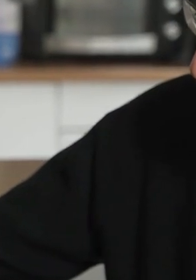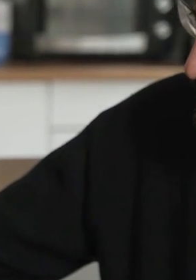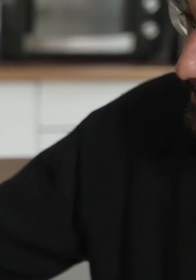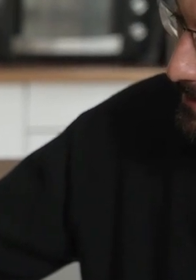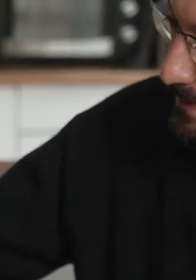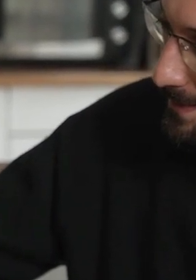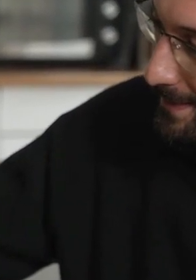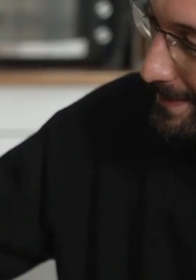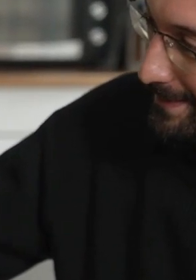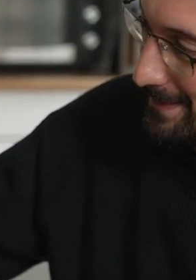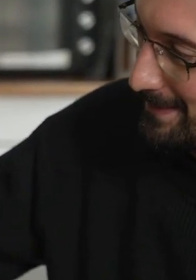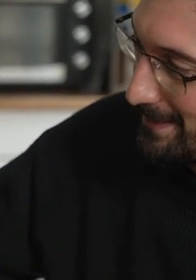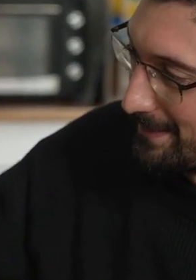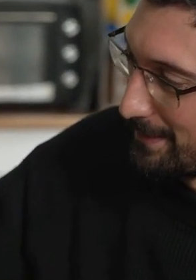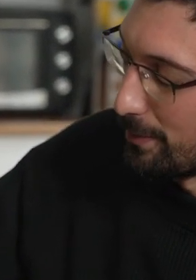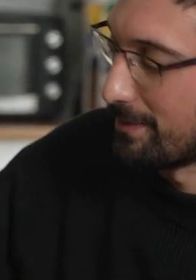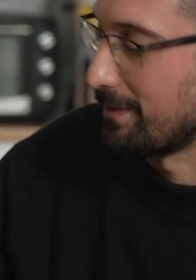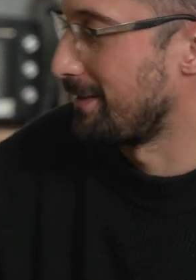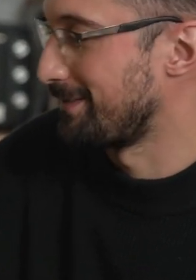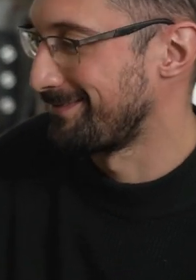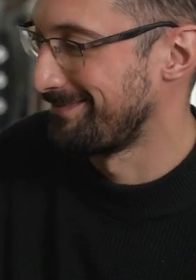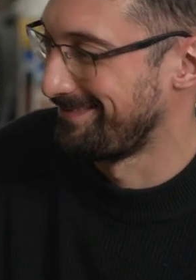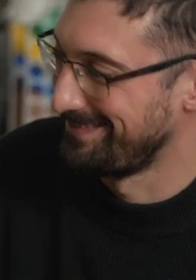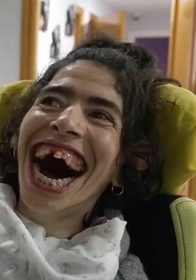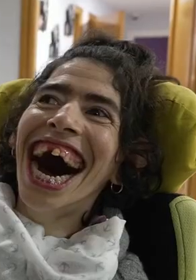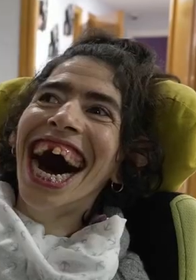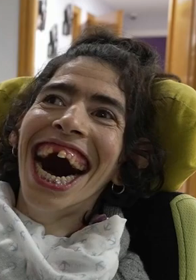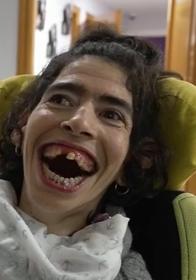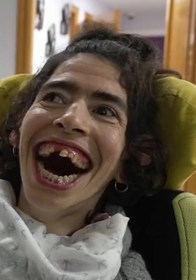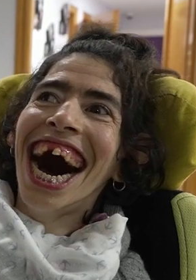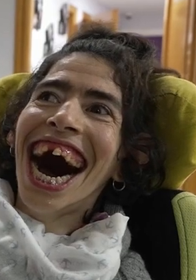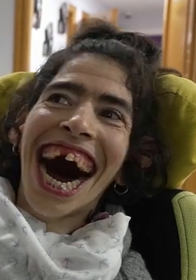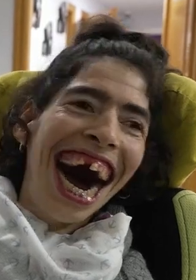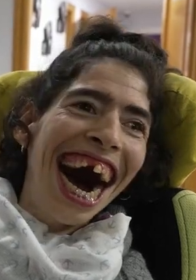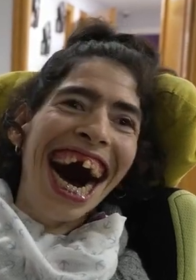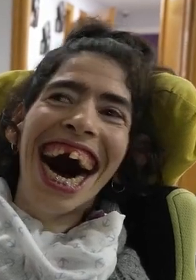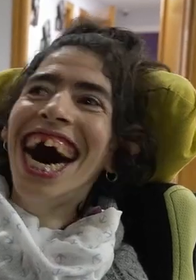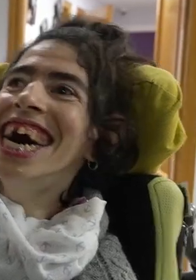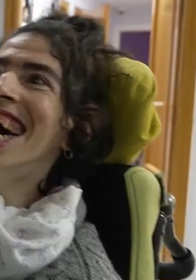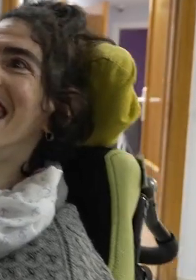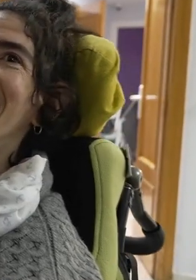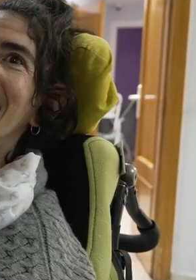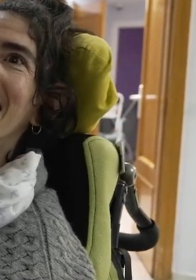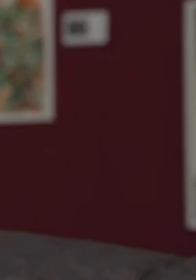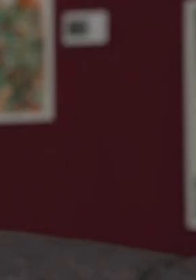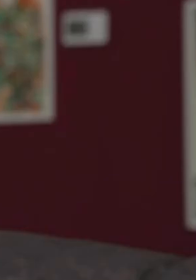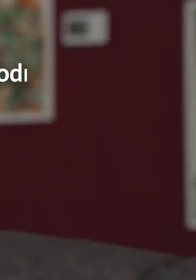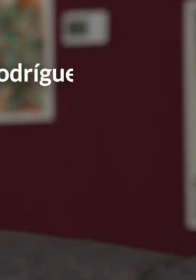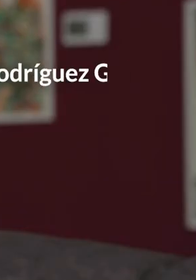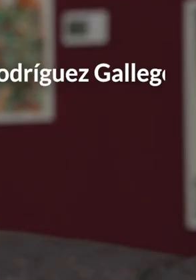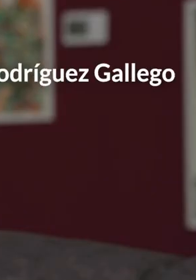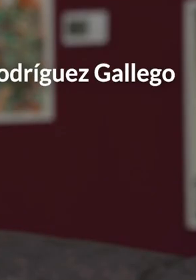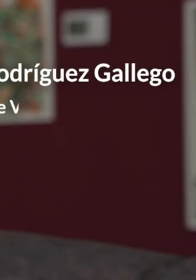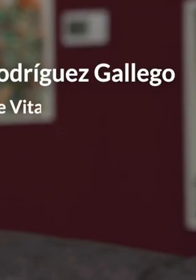o a la cafetería? ¿A la cafetería? Yo soy una persona que me gusta mucho conocer a la persona y dedicarle tiempo a ella. Me suelo acompañar